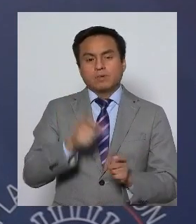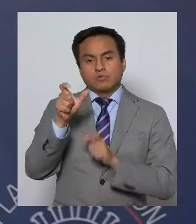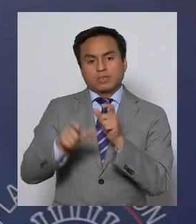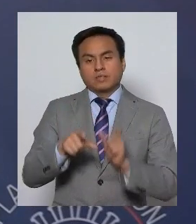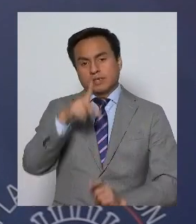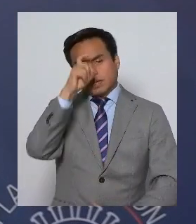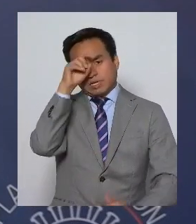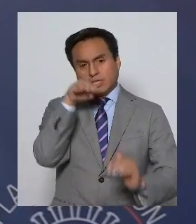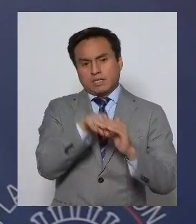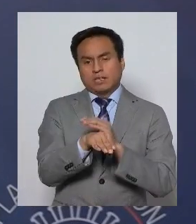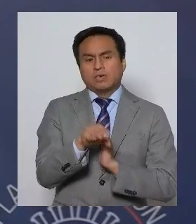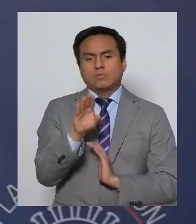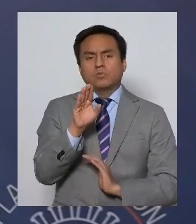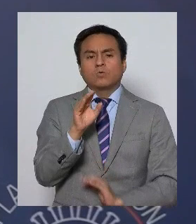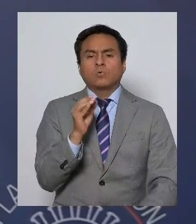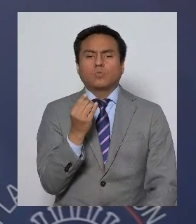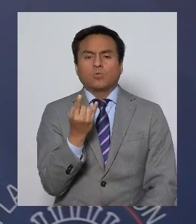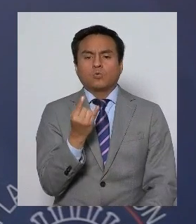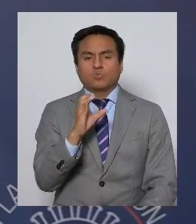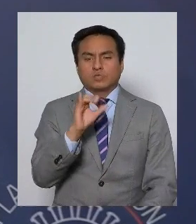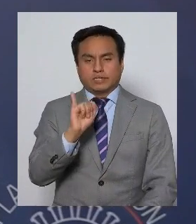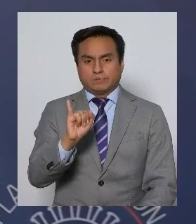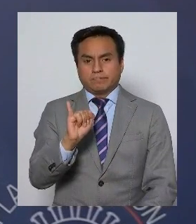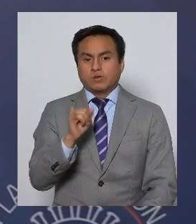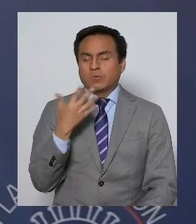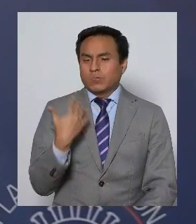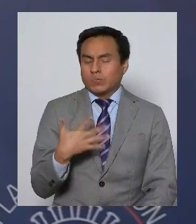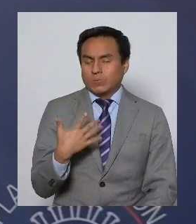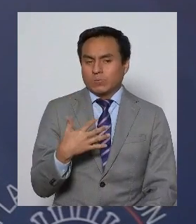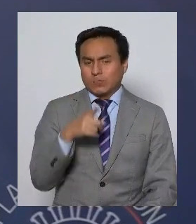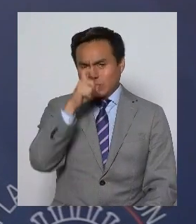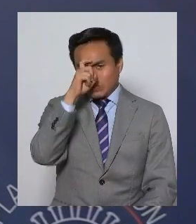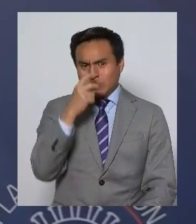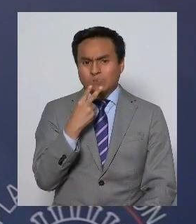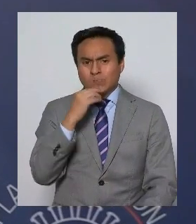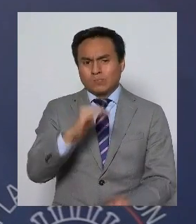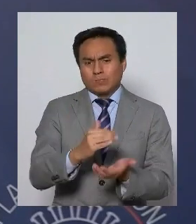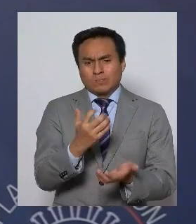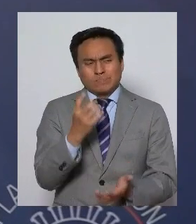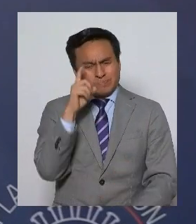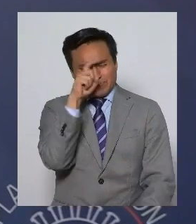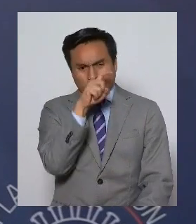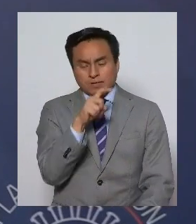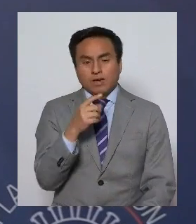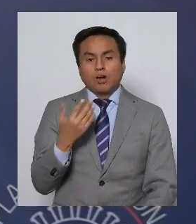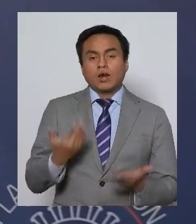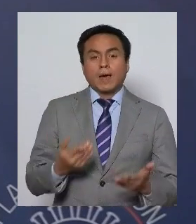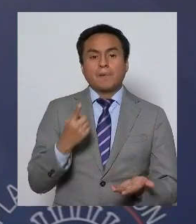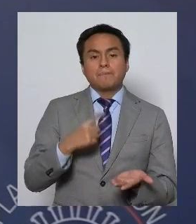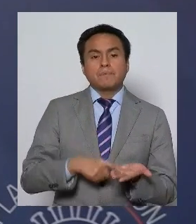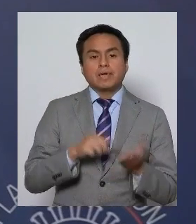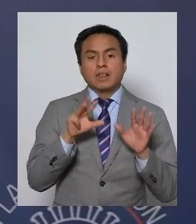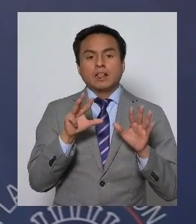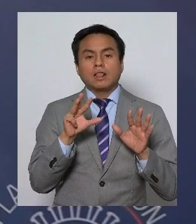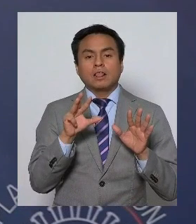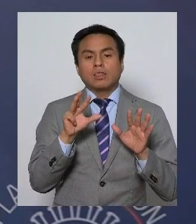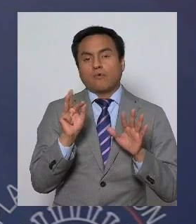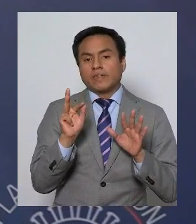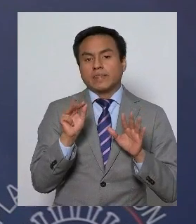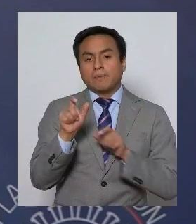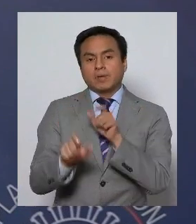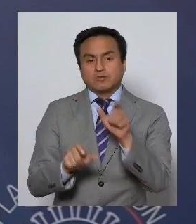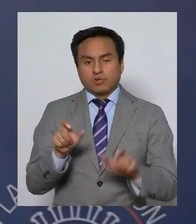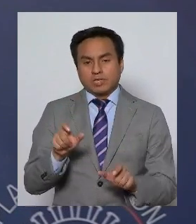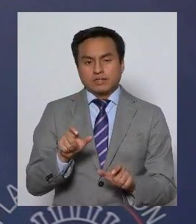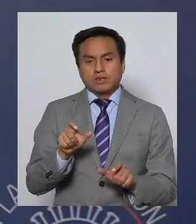internadas en unidades de cuidado intensivos. El día de ayer, de hoy son 1.090 personas que se encuentran en las